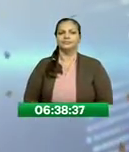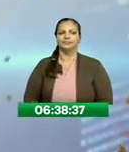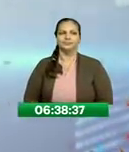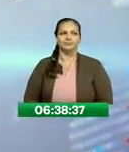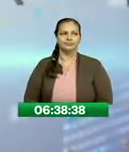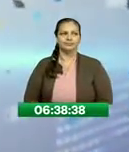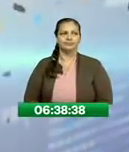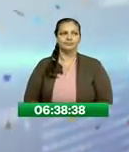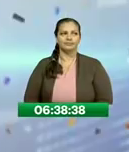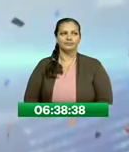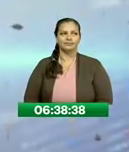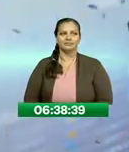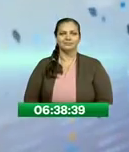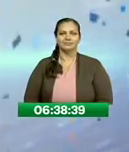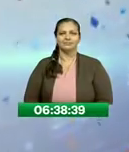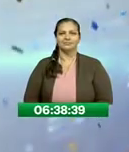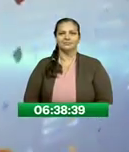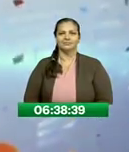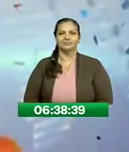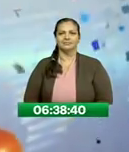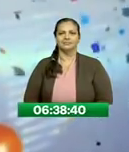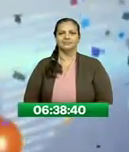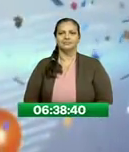¡Mamarre, mamarre!